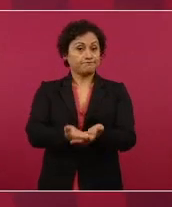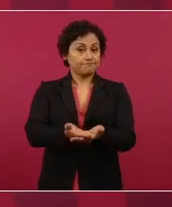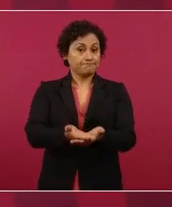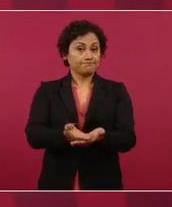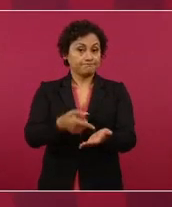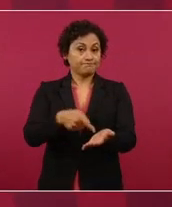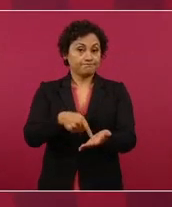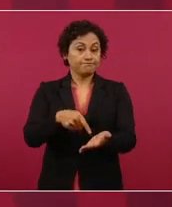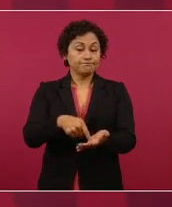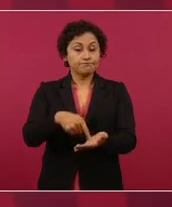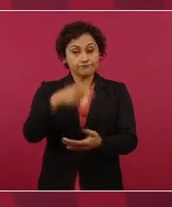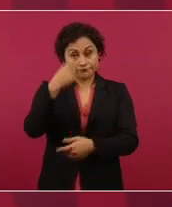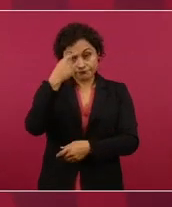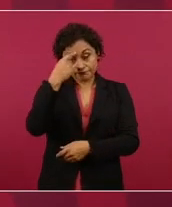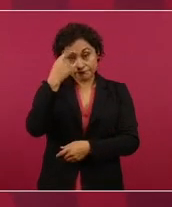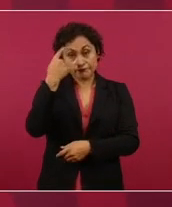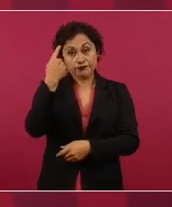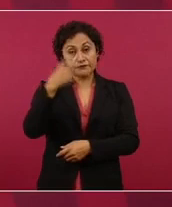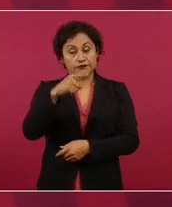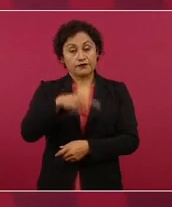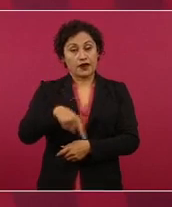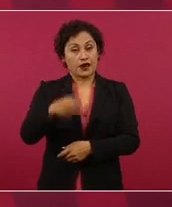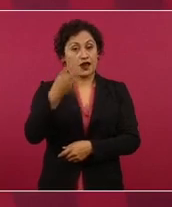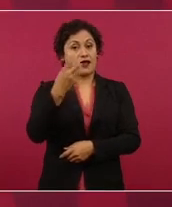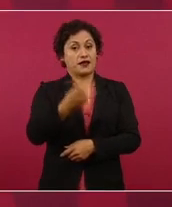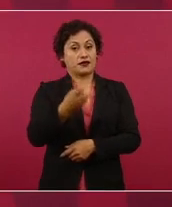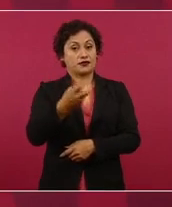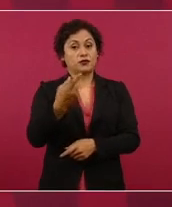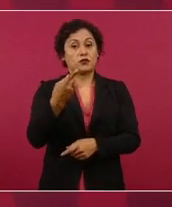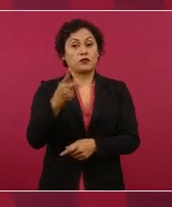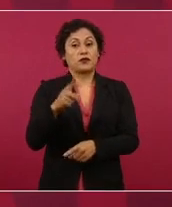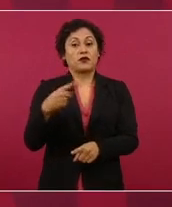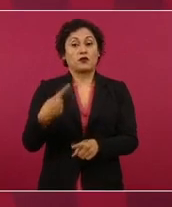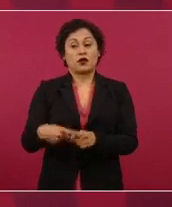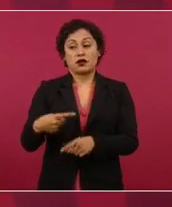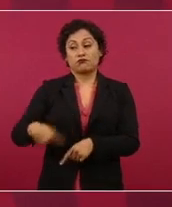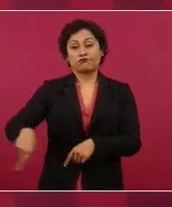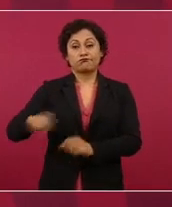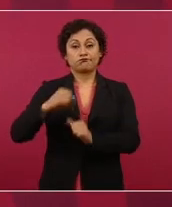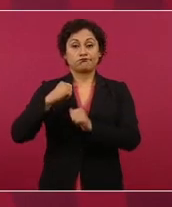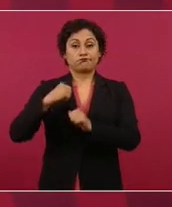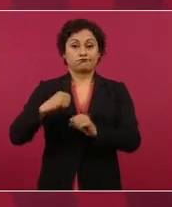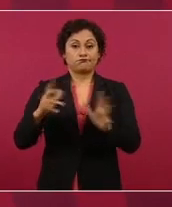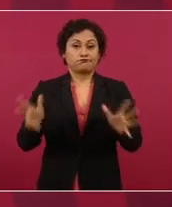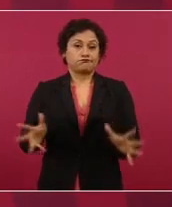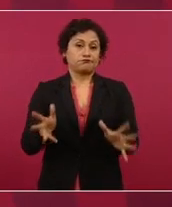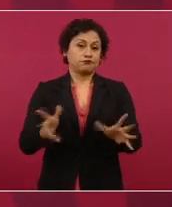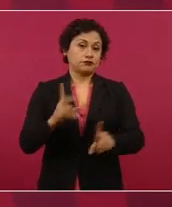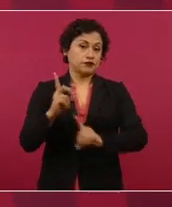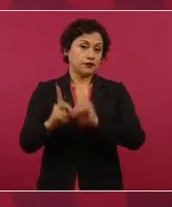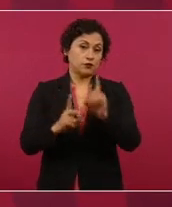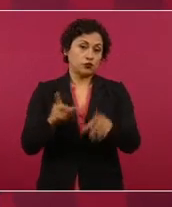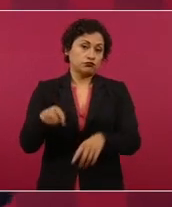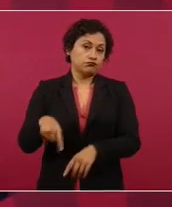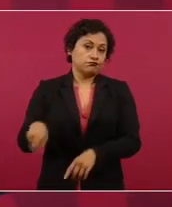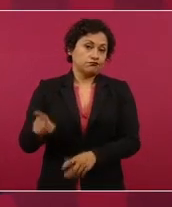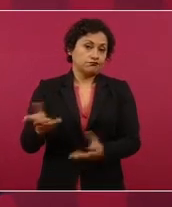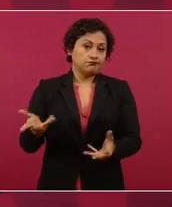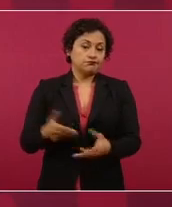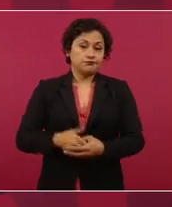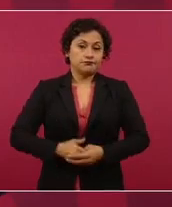de los promotores del deporte, que no